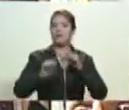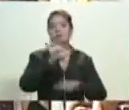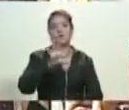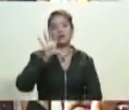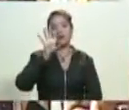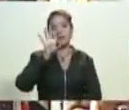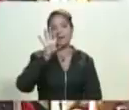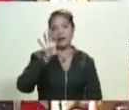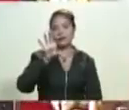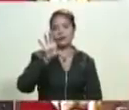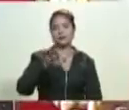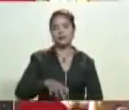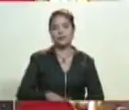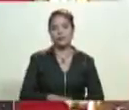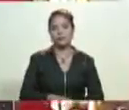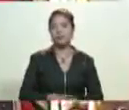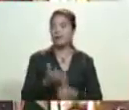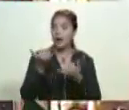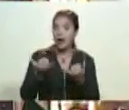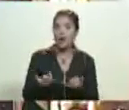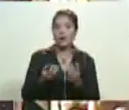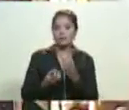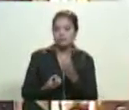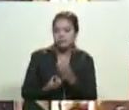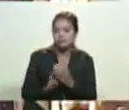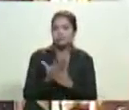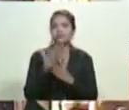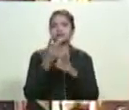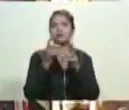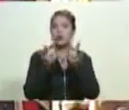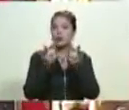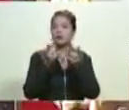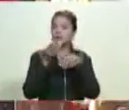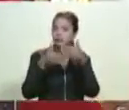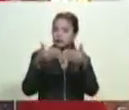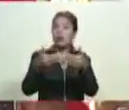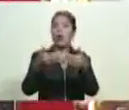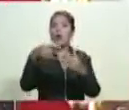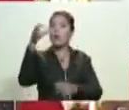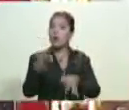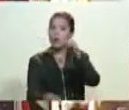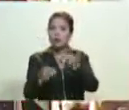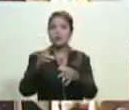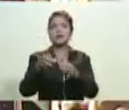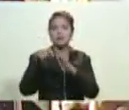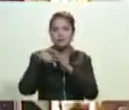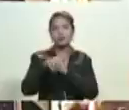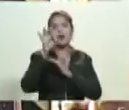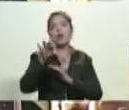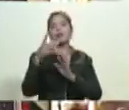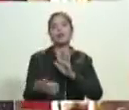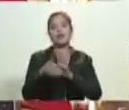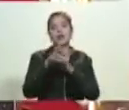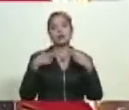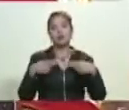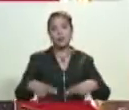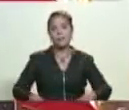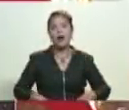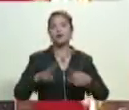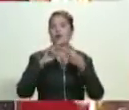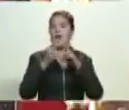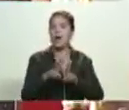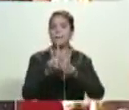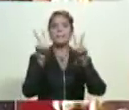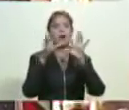patria. Llegó el momento de la renovación para la justicia, para profundizar los derechos humanos, el poder popular, la paz,